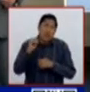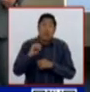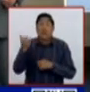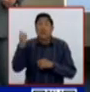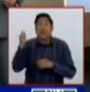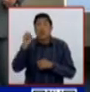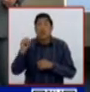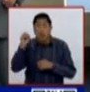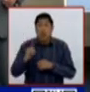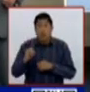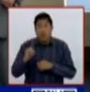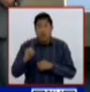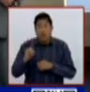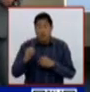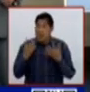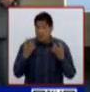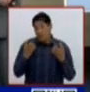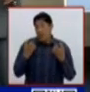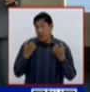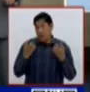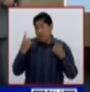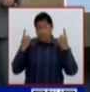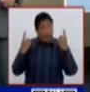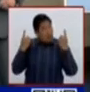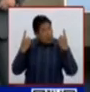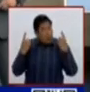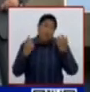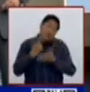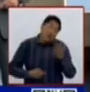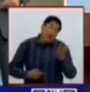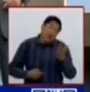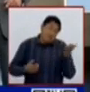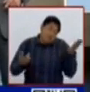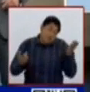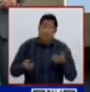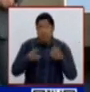tanto al salario básico y mínimo nacional. ¿Qué será? Nosotros seguimos aguardando, como usted también.